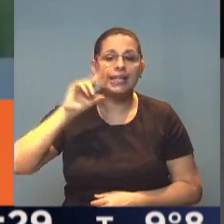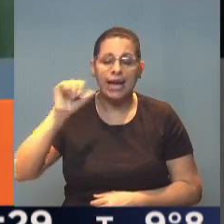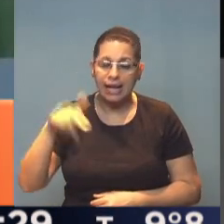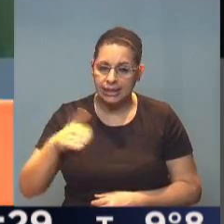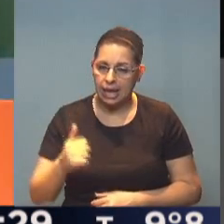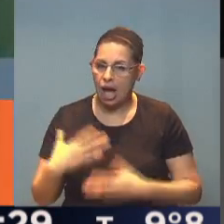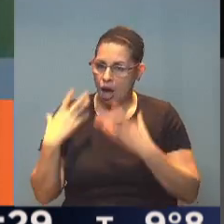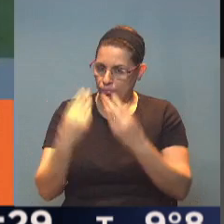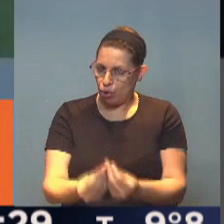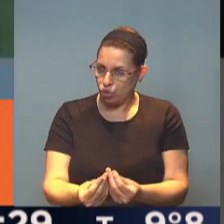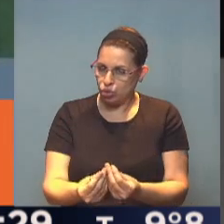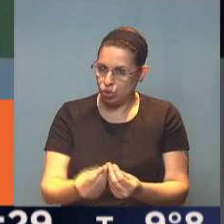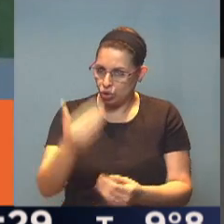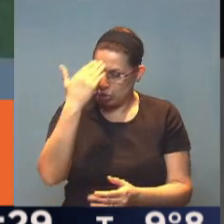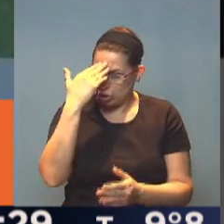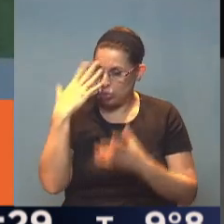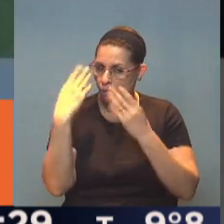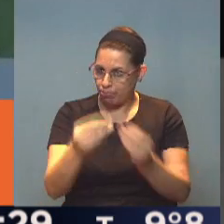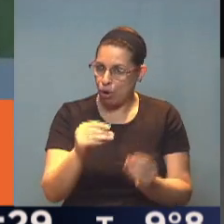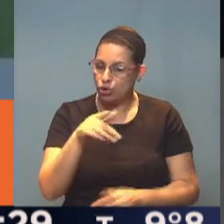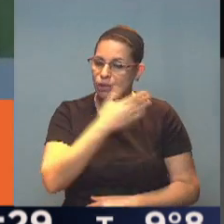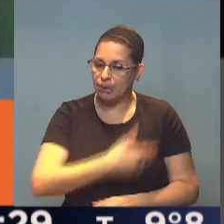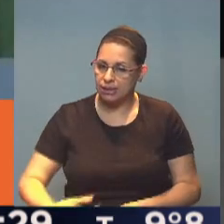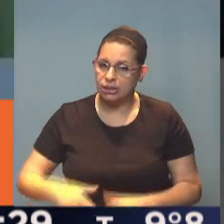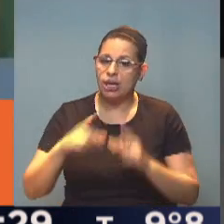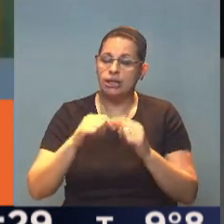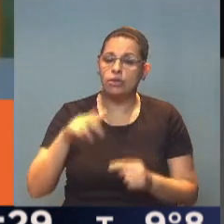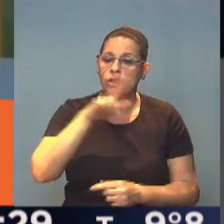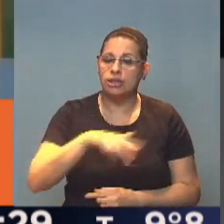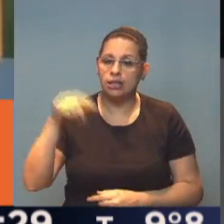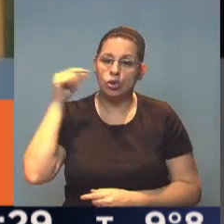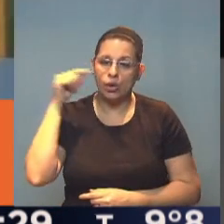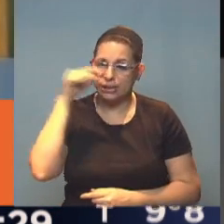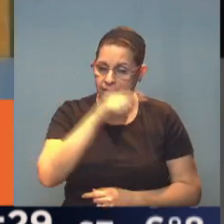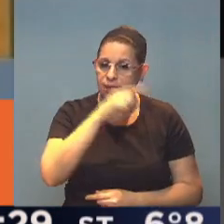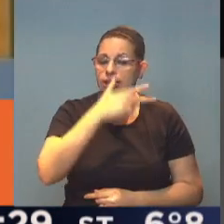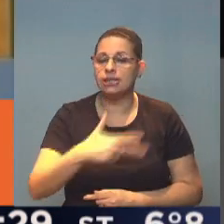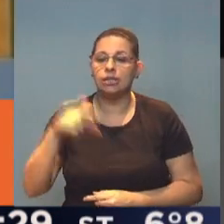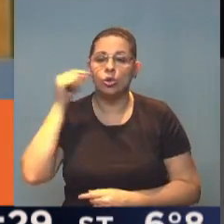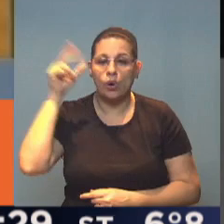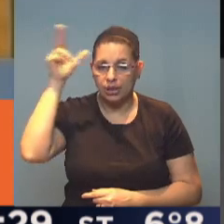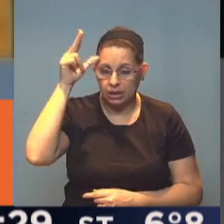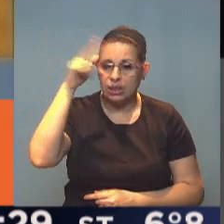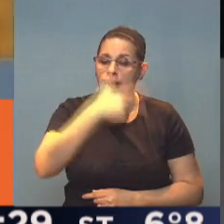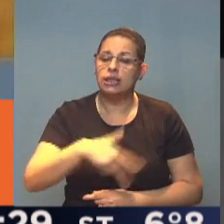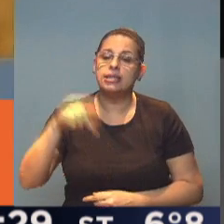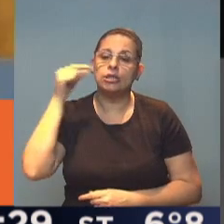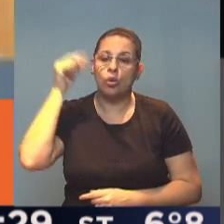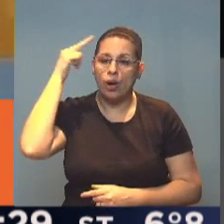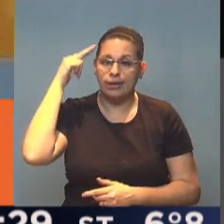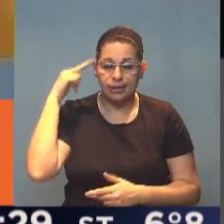asistido como está por la Constitución en los artículos 347, 348 y